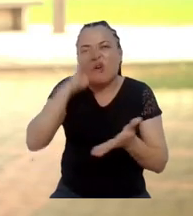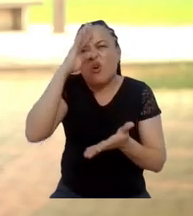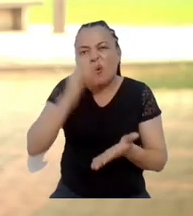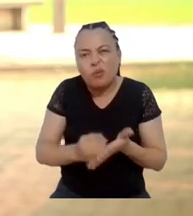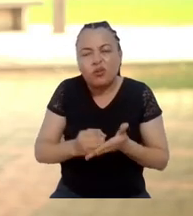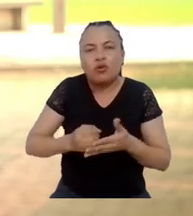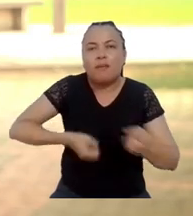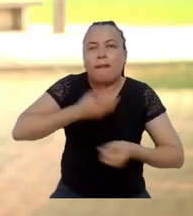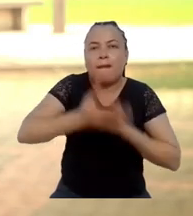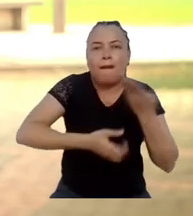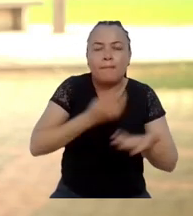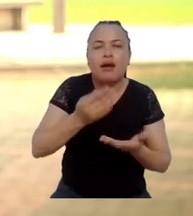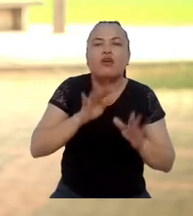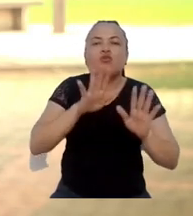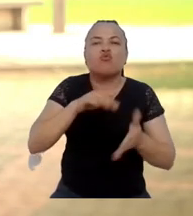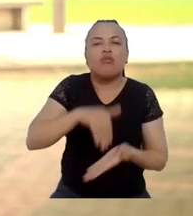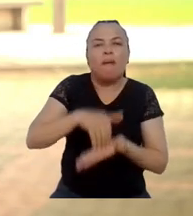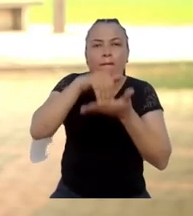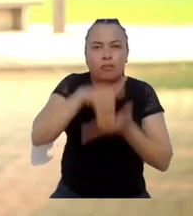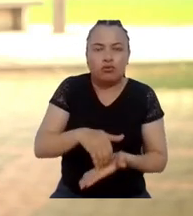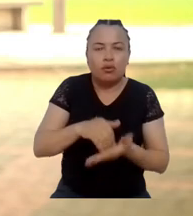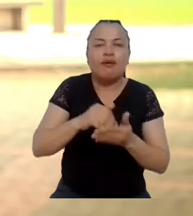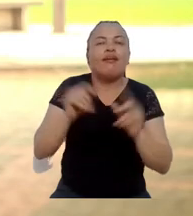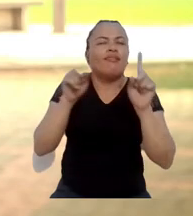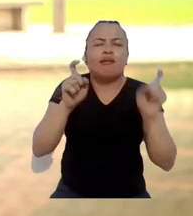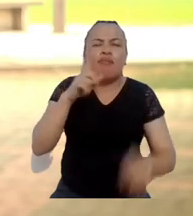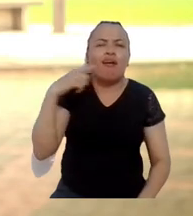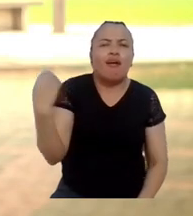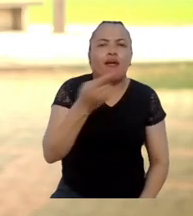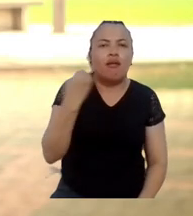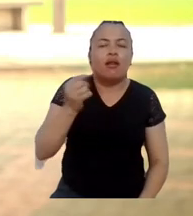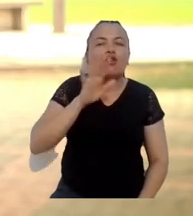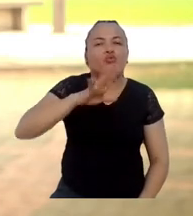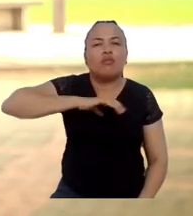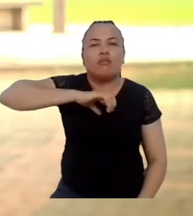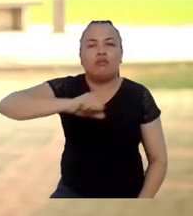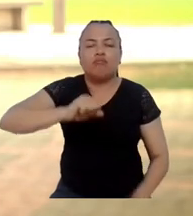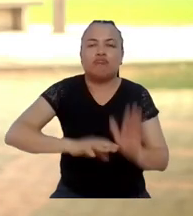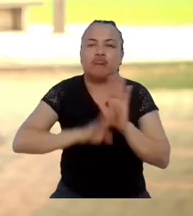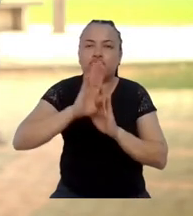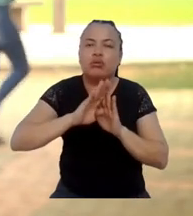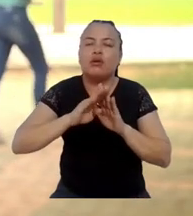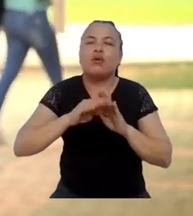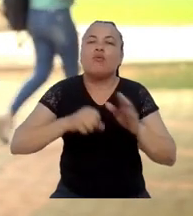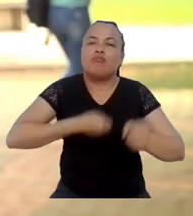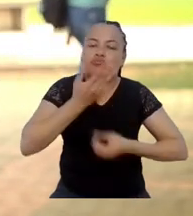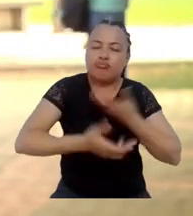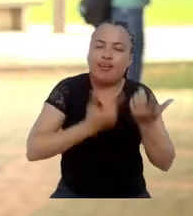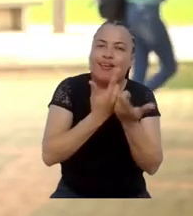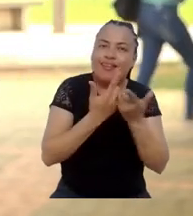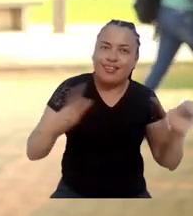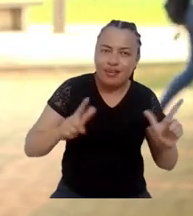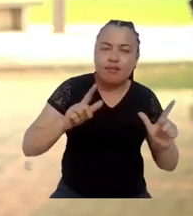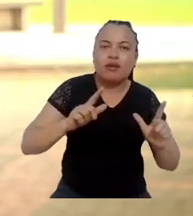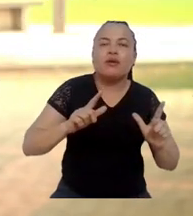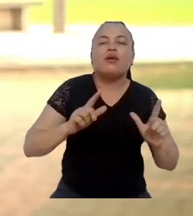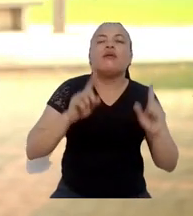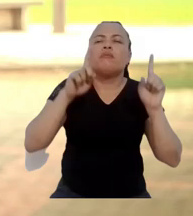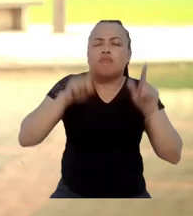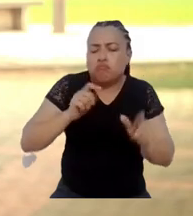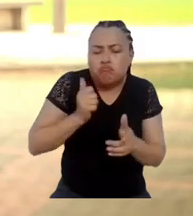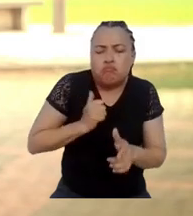y sus posiciones y en términos generales en desarrollo del derecho a la libre expresión presentar sus